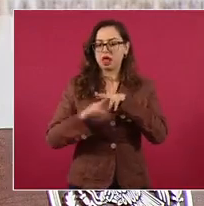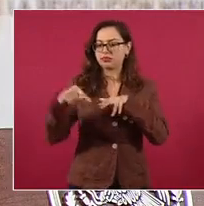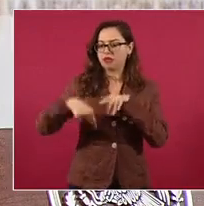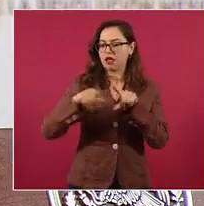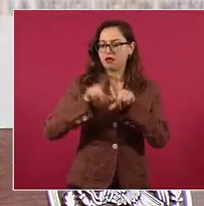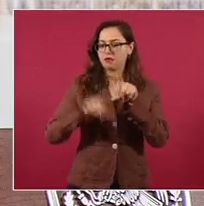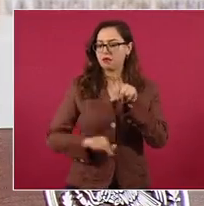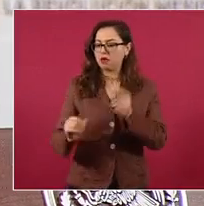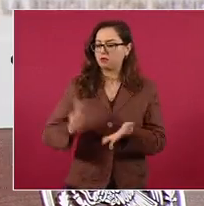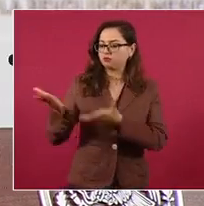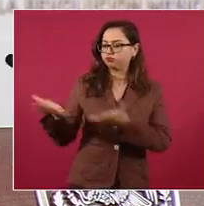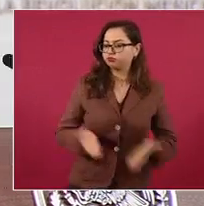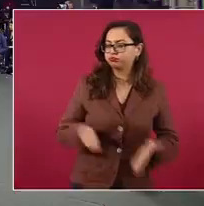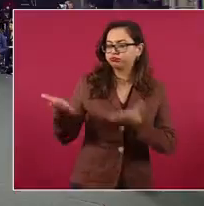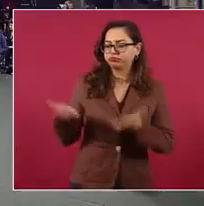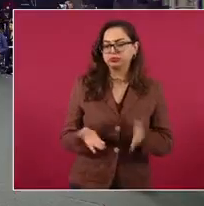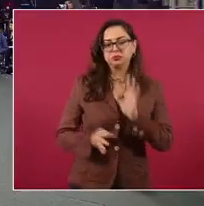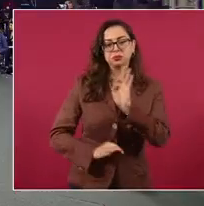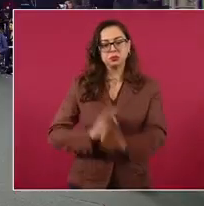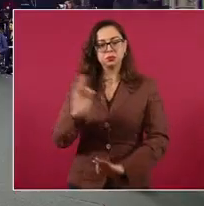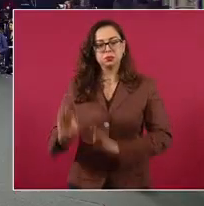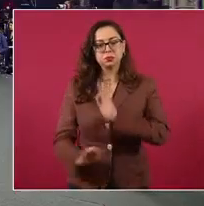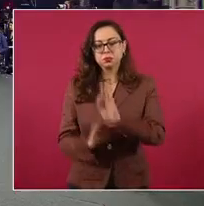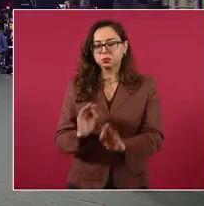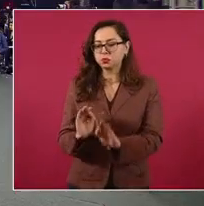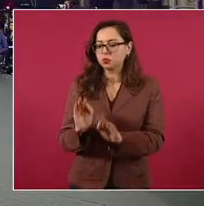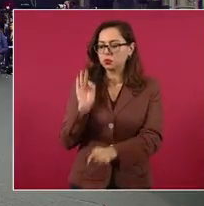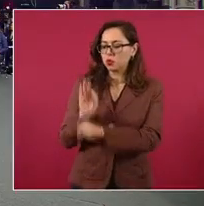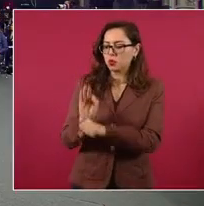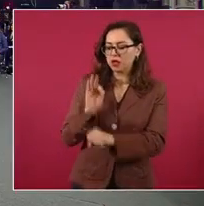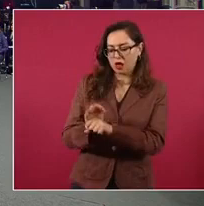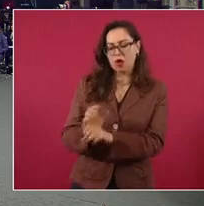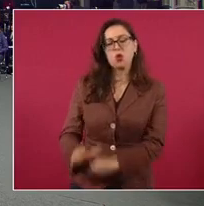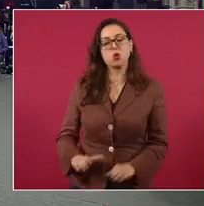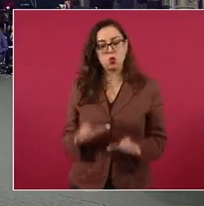fue muy bueno el dato, acerca